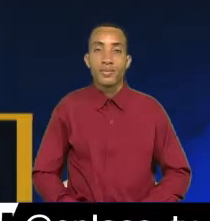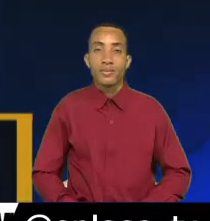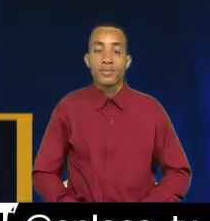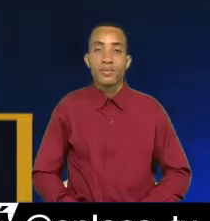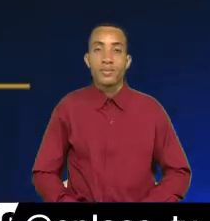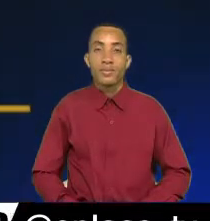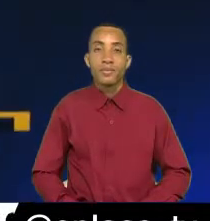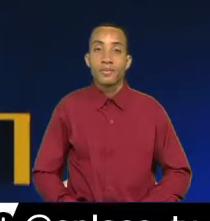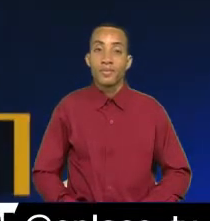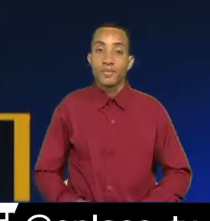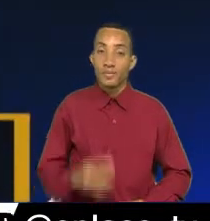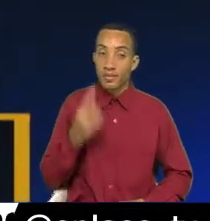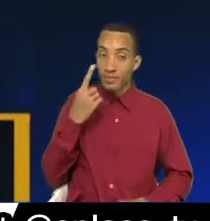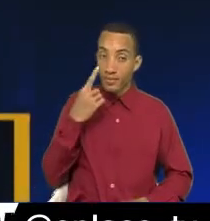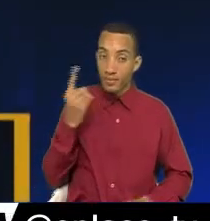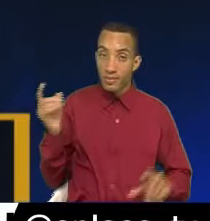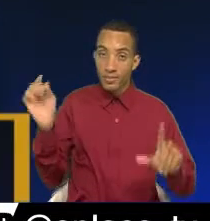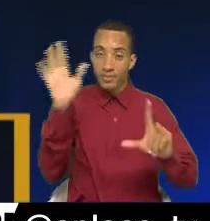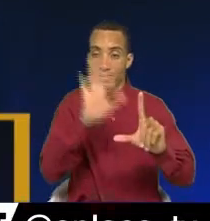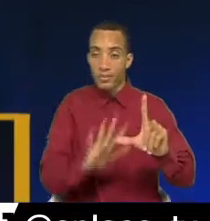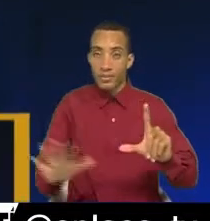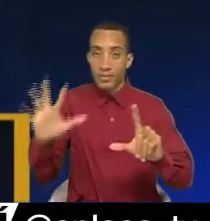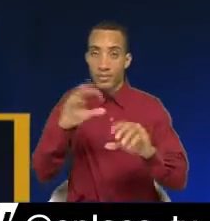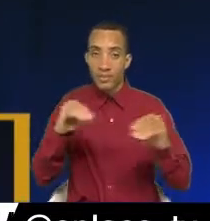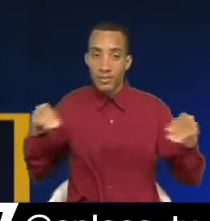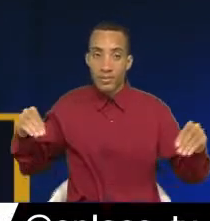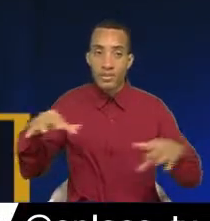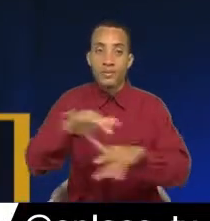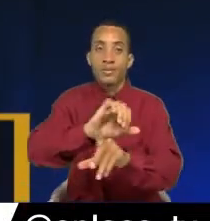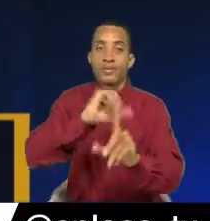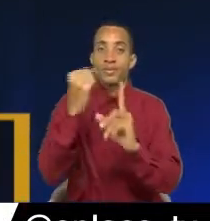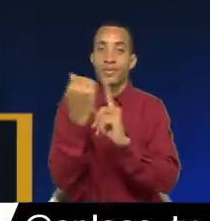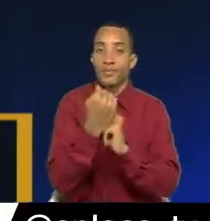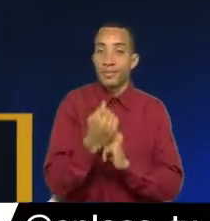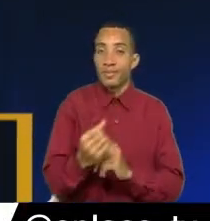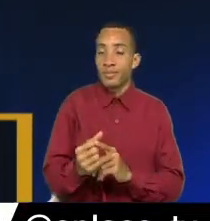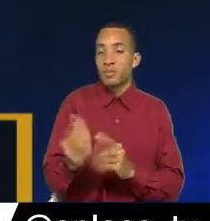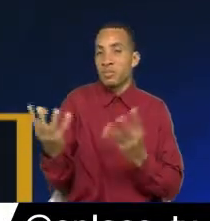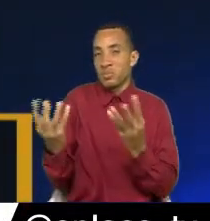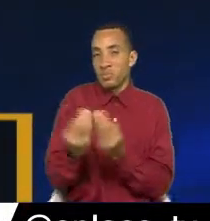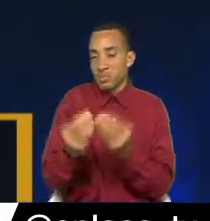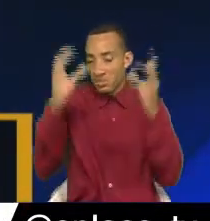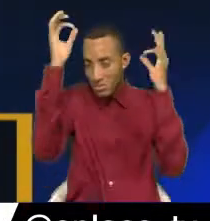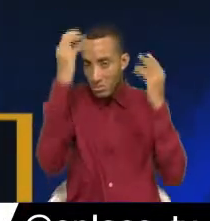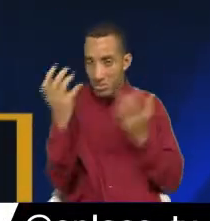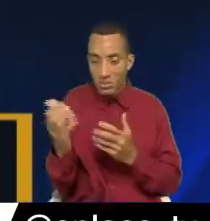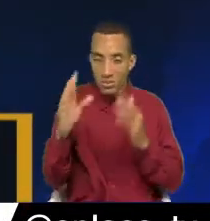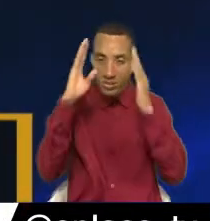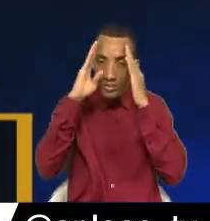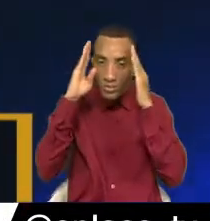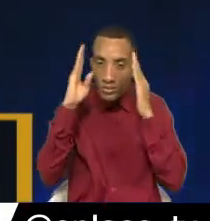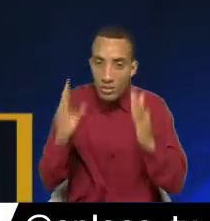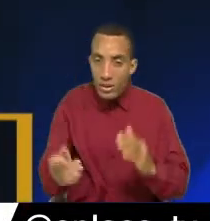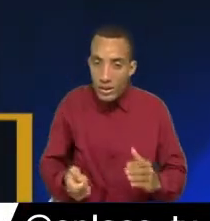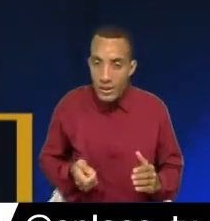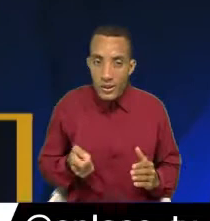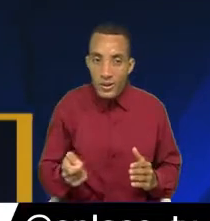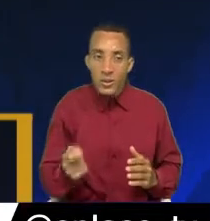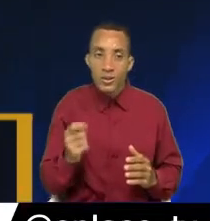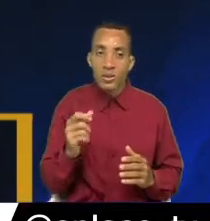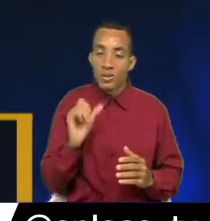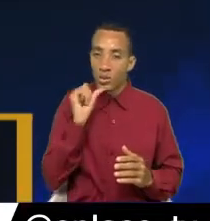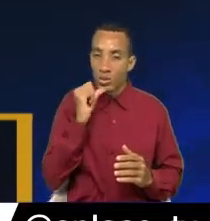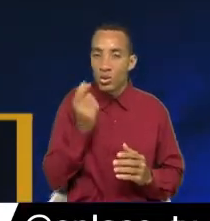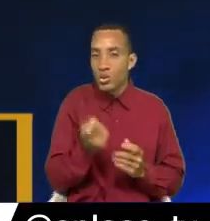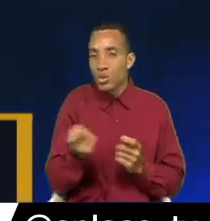En este video que está rodando por redes sociales se ve el momento en el que los bomberos voluntarios atienden la emergencia del menor herido con arma blanca en cercanías al barrio